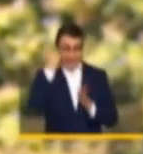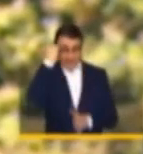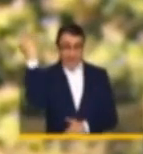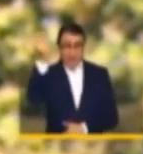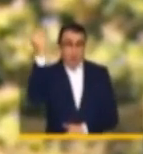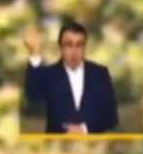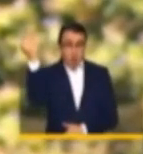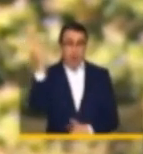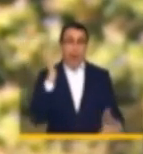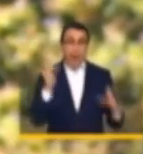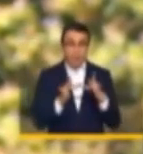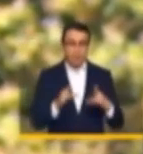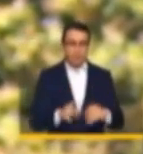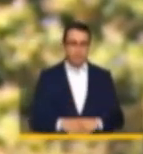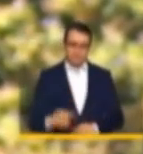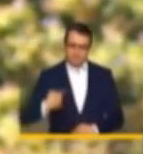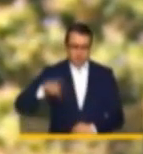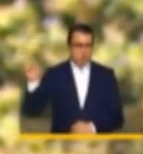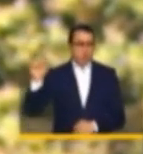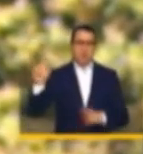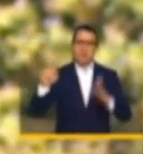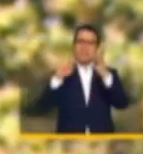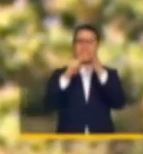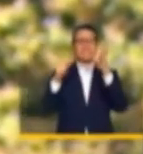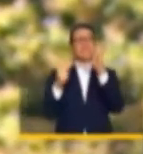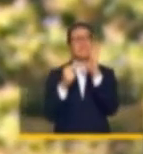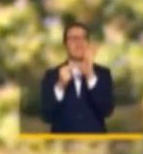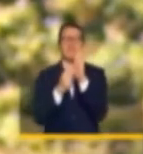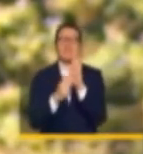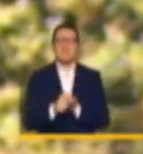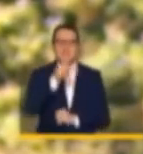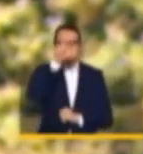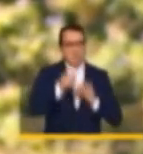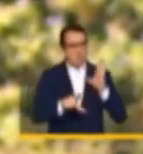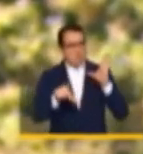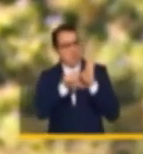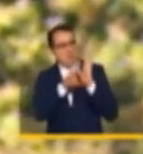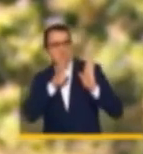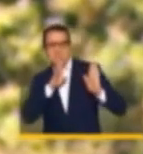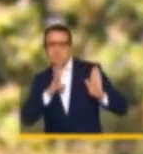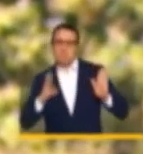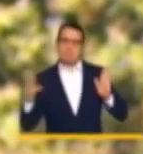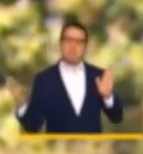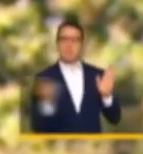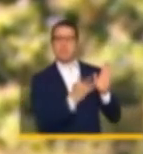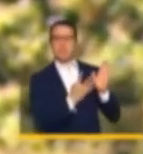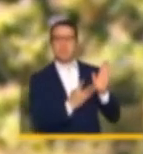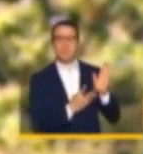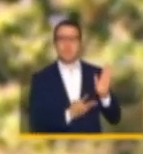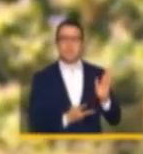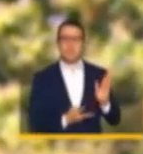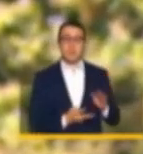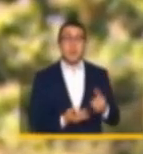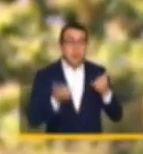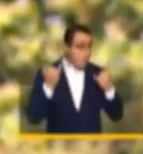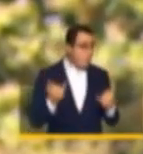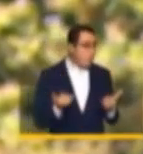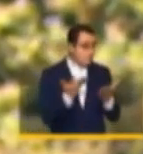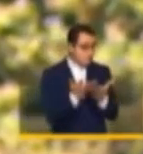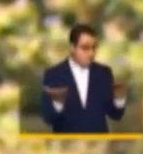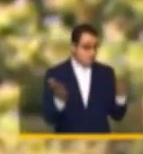tiene que ver con esta, diríamos, dialéctica, ¿no es cierto?, existencial en la que ha